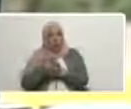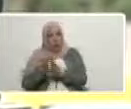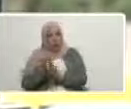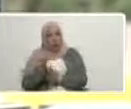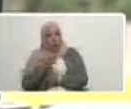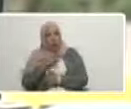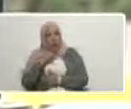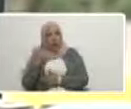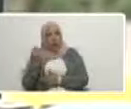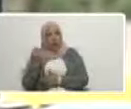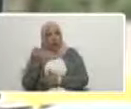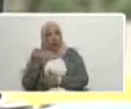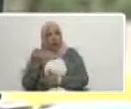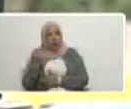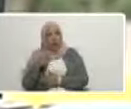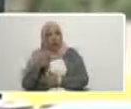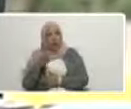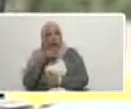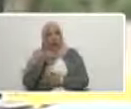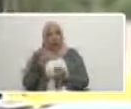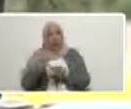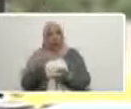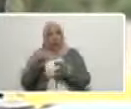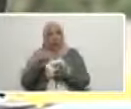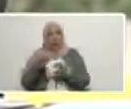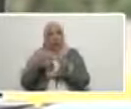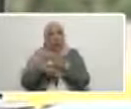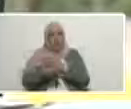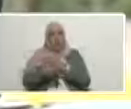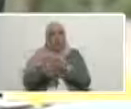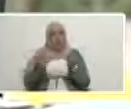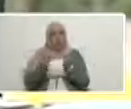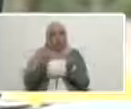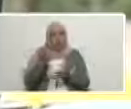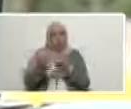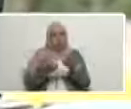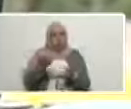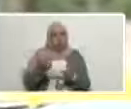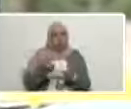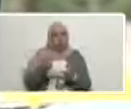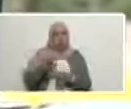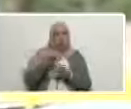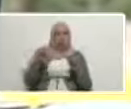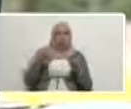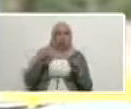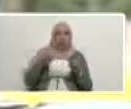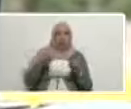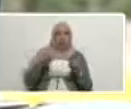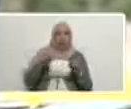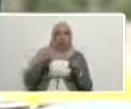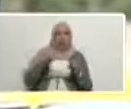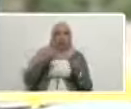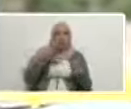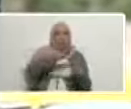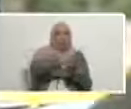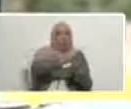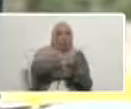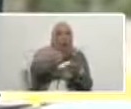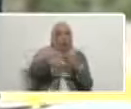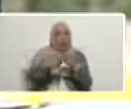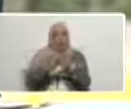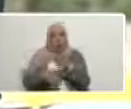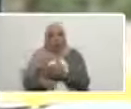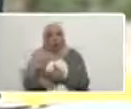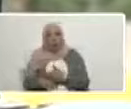arepa cruda? ¿Pero por qué una arepa cruda? Porque no pasó por el horno. ¿Pero cómo que por el horno? Y yo le digo, claro, las arepas después del Budare tienen que pasar por el